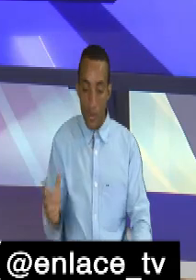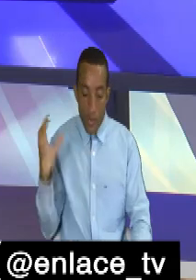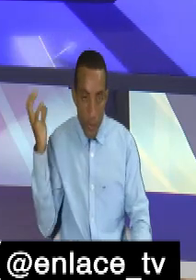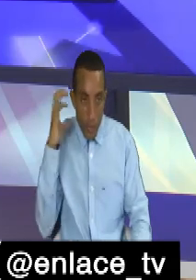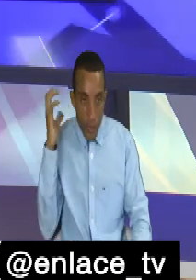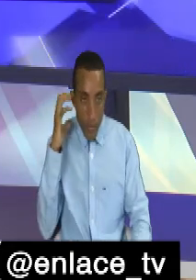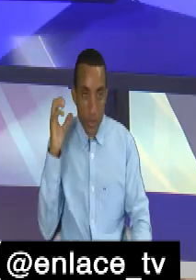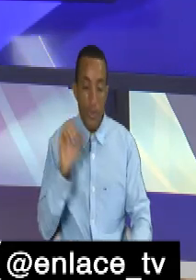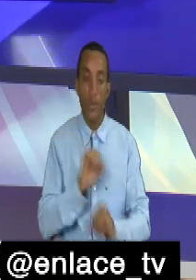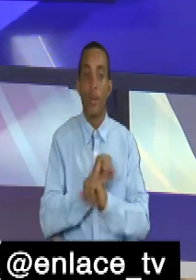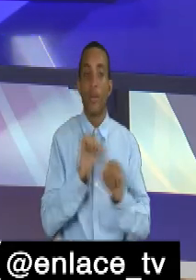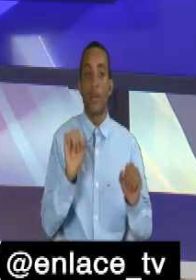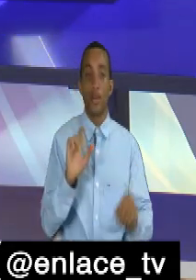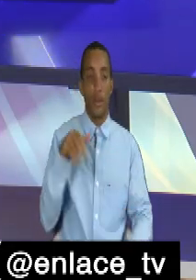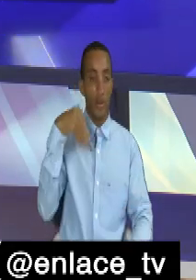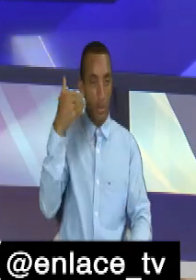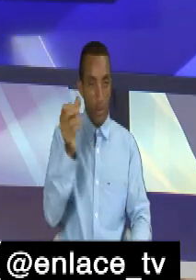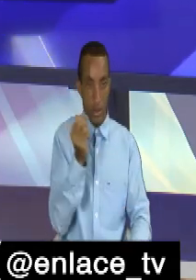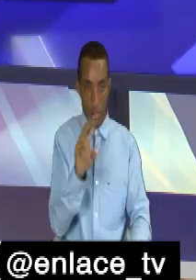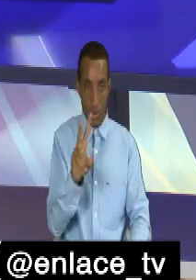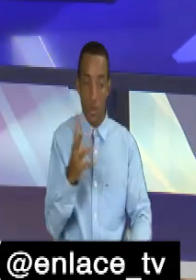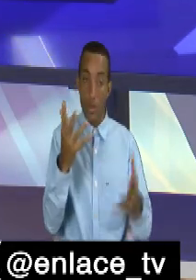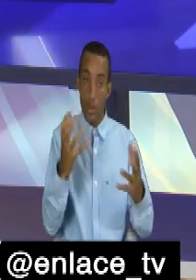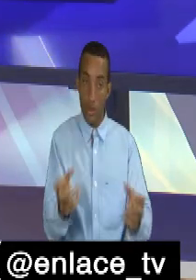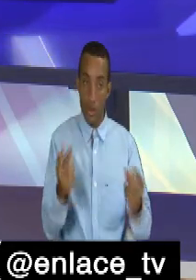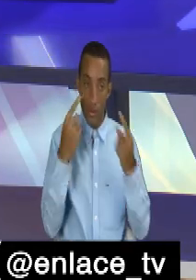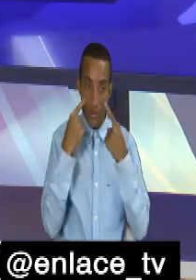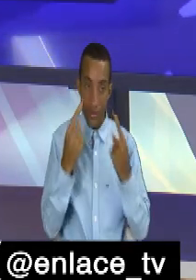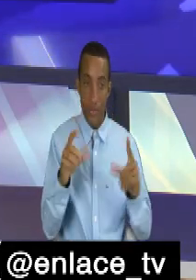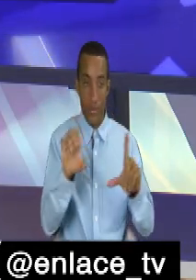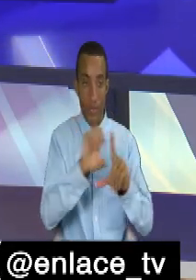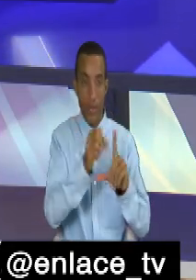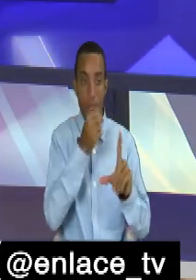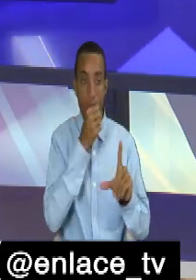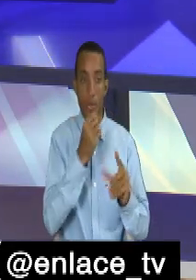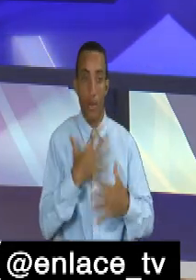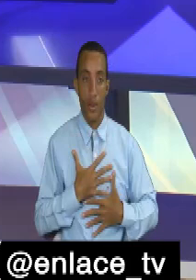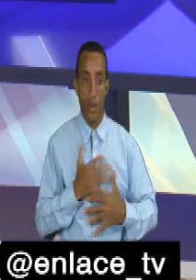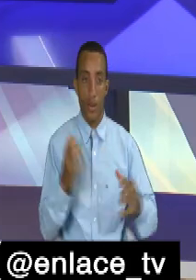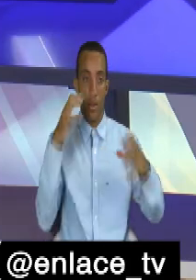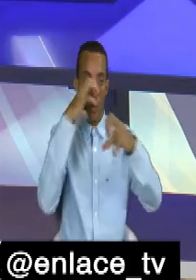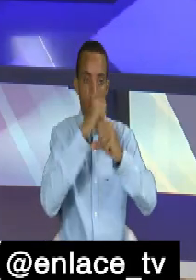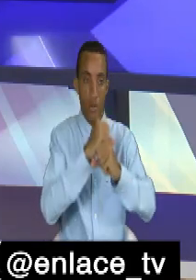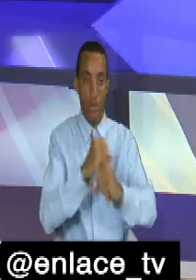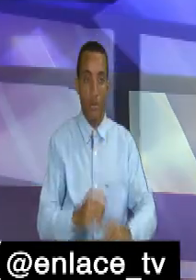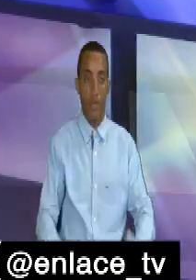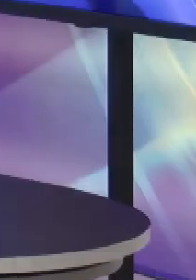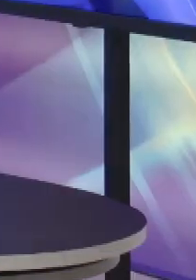de nuevo al mediodía con más de lo que usted quiere ver en Enlace Noticias. Feliz noche para todos.